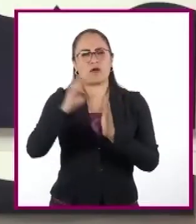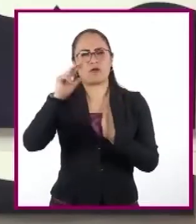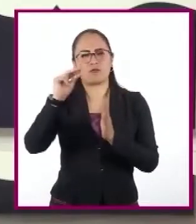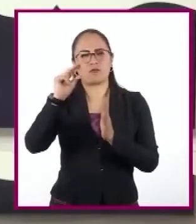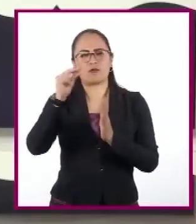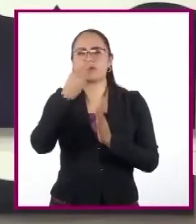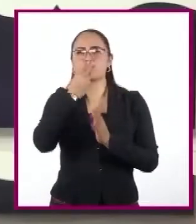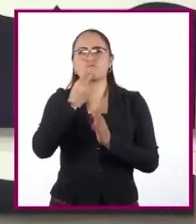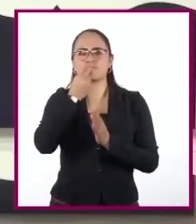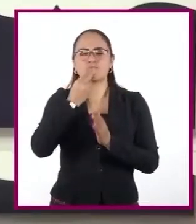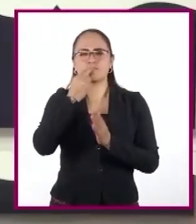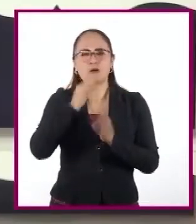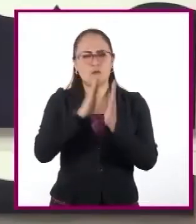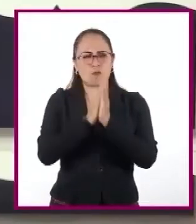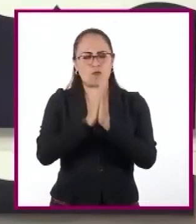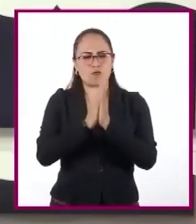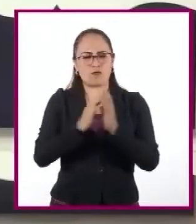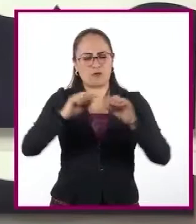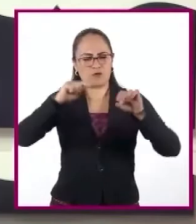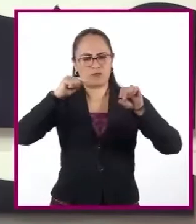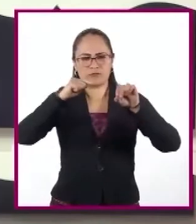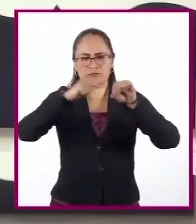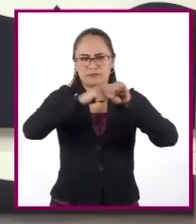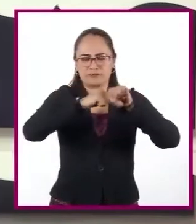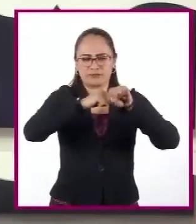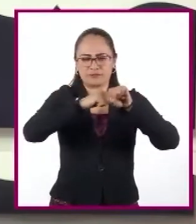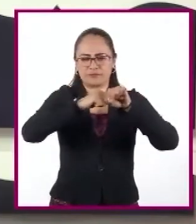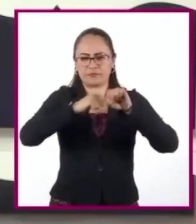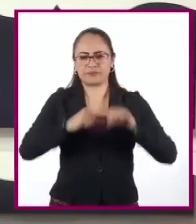malvavisco. Lo introducimos.